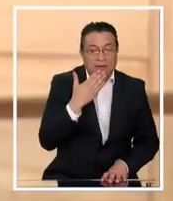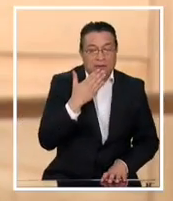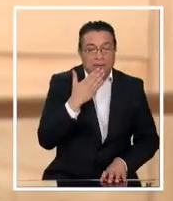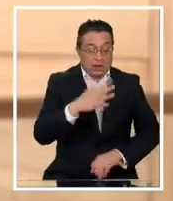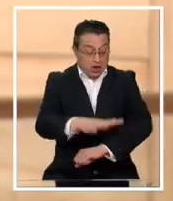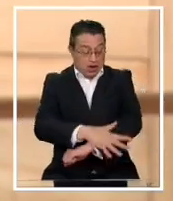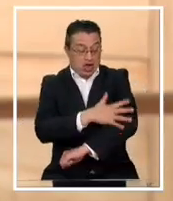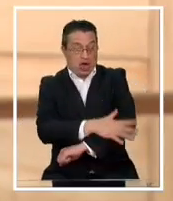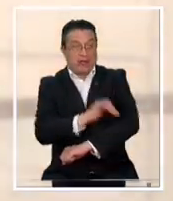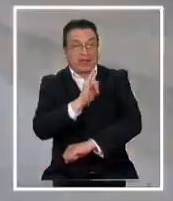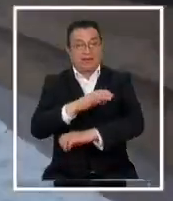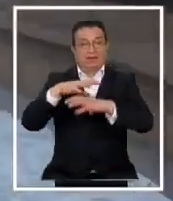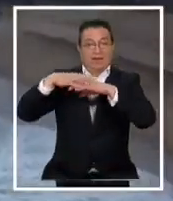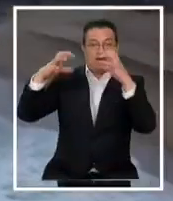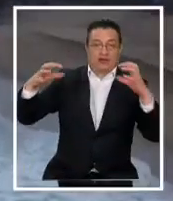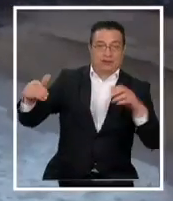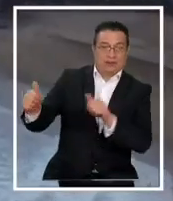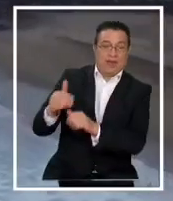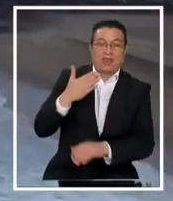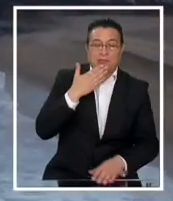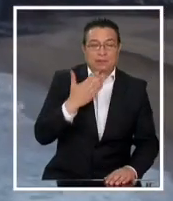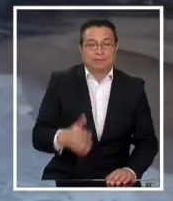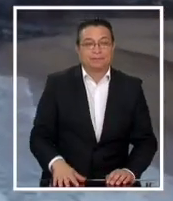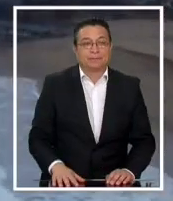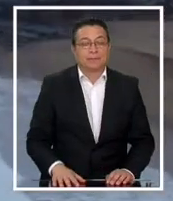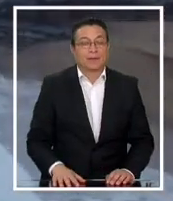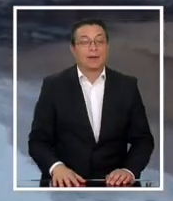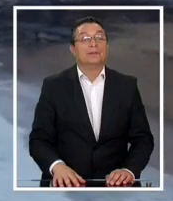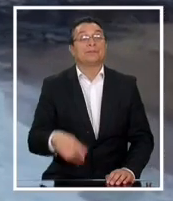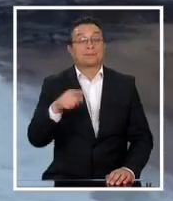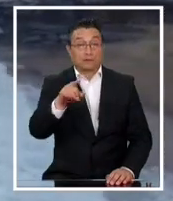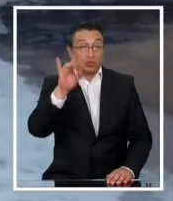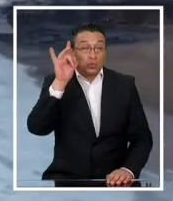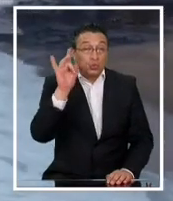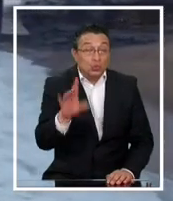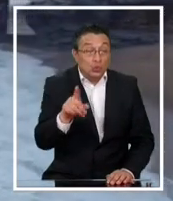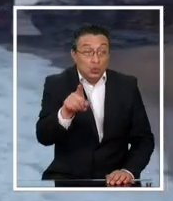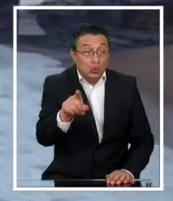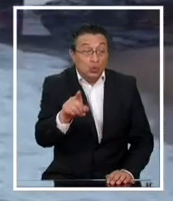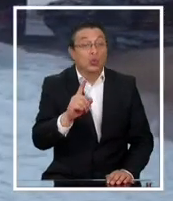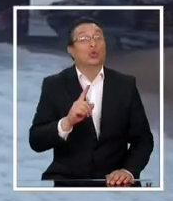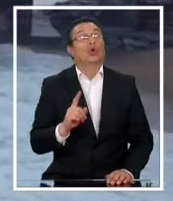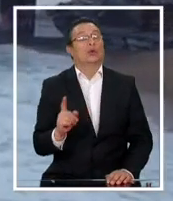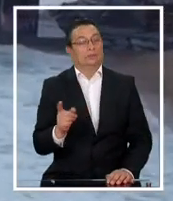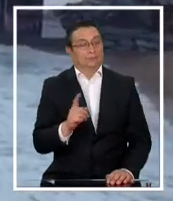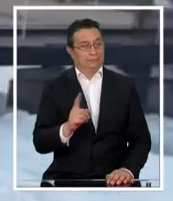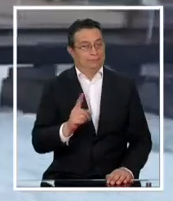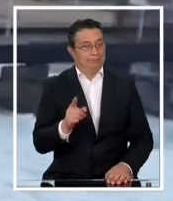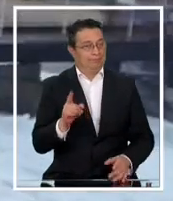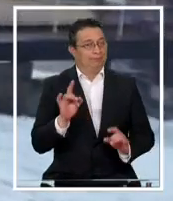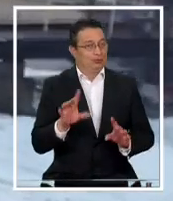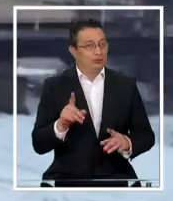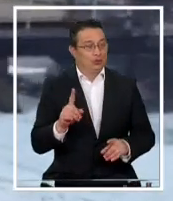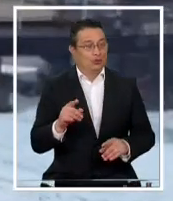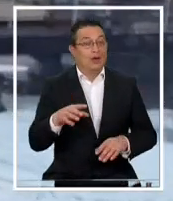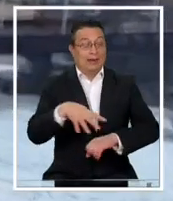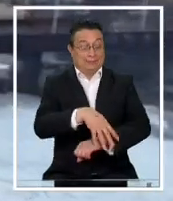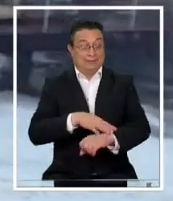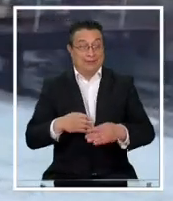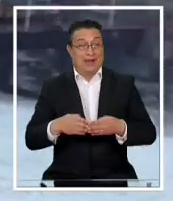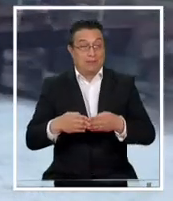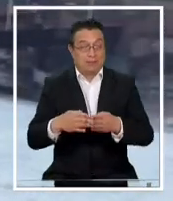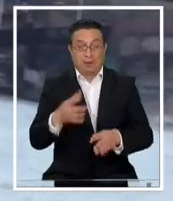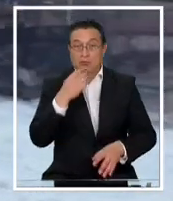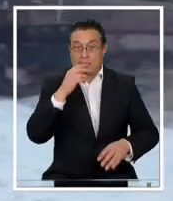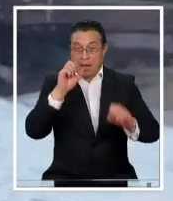la costa como los valles. Pero no es el único evento que preocupa en el país. La Armada decretó